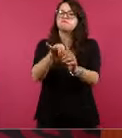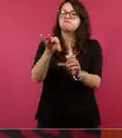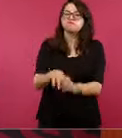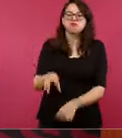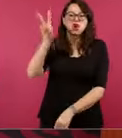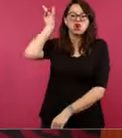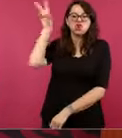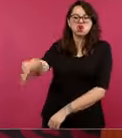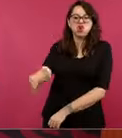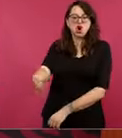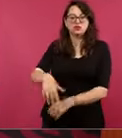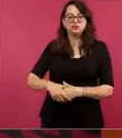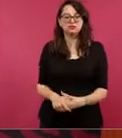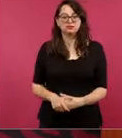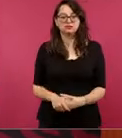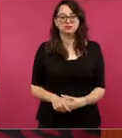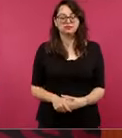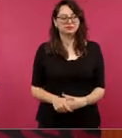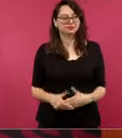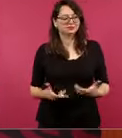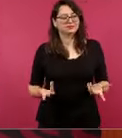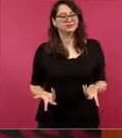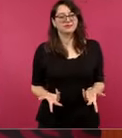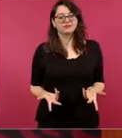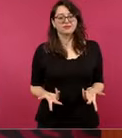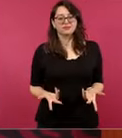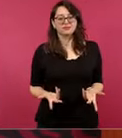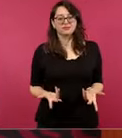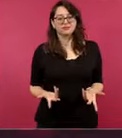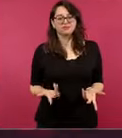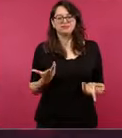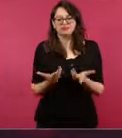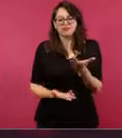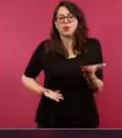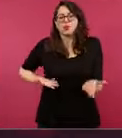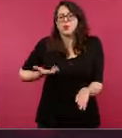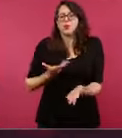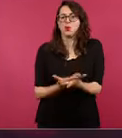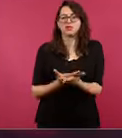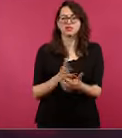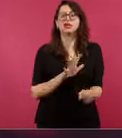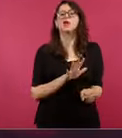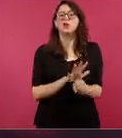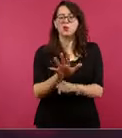Una iniciativa de reforma constitucional en favor